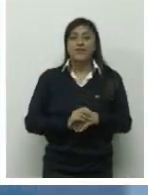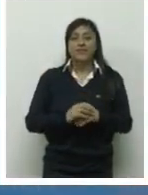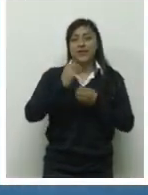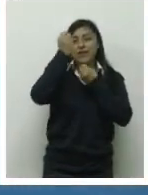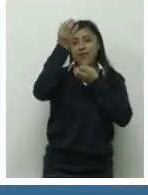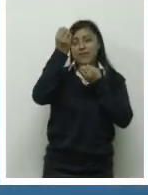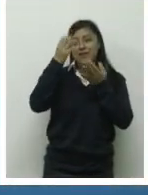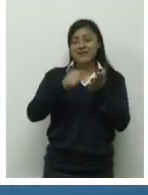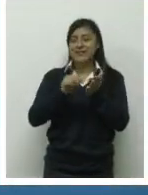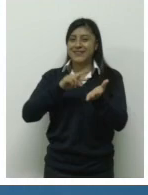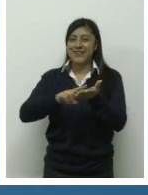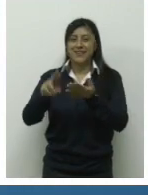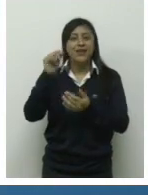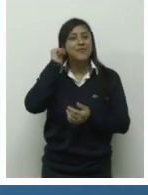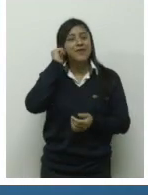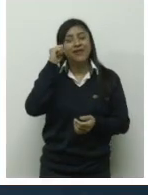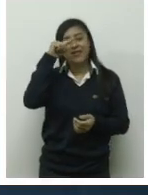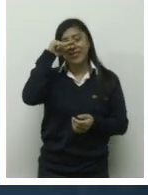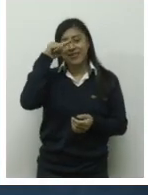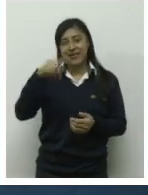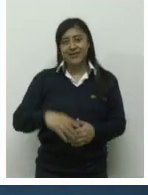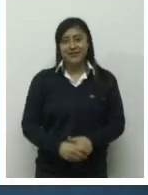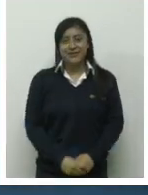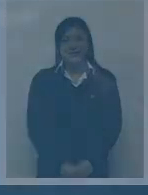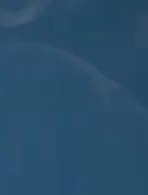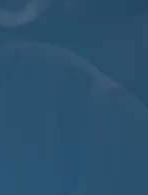Para InfoRENAP GT, Caterine García.